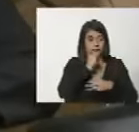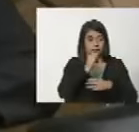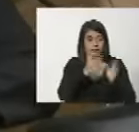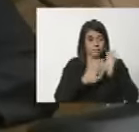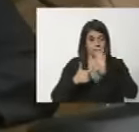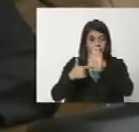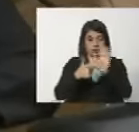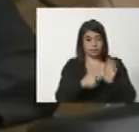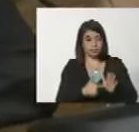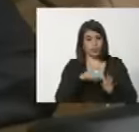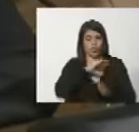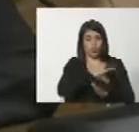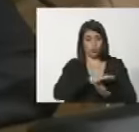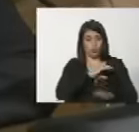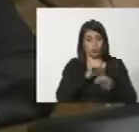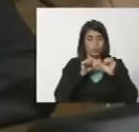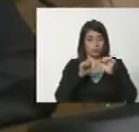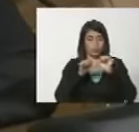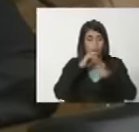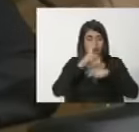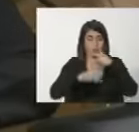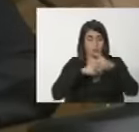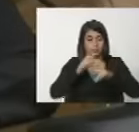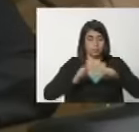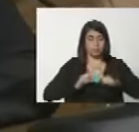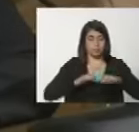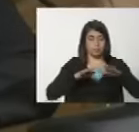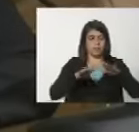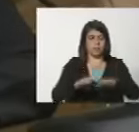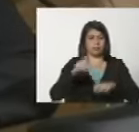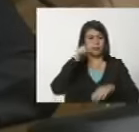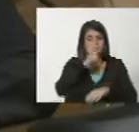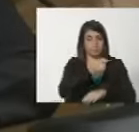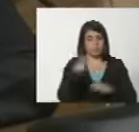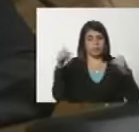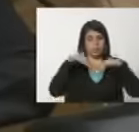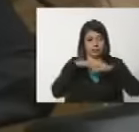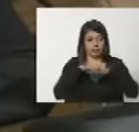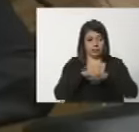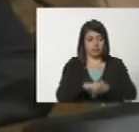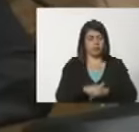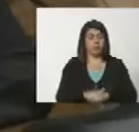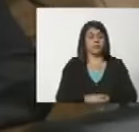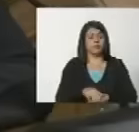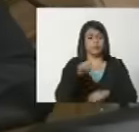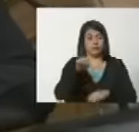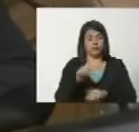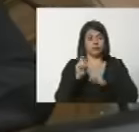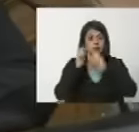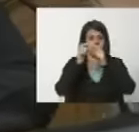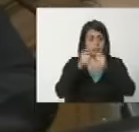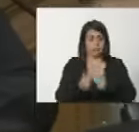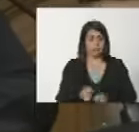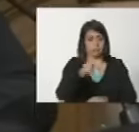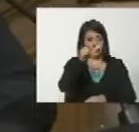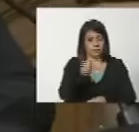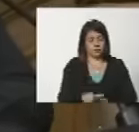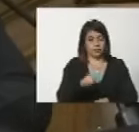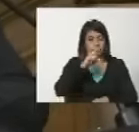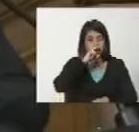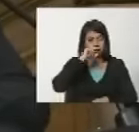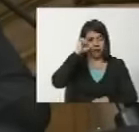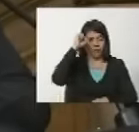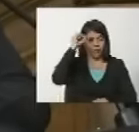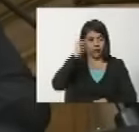informe presentado por la Comisión Permanente Política Exterior, Soberanía e Integración, mediante el cual se autoriza al ciudadano